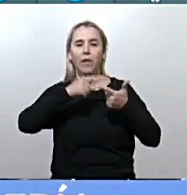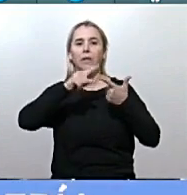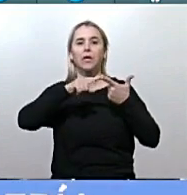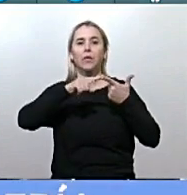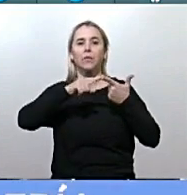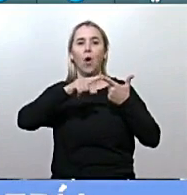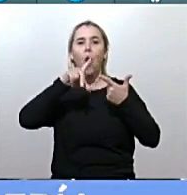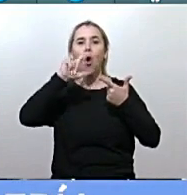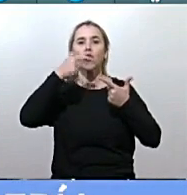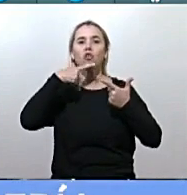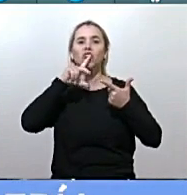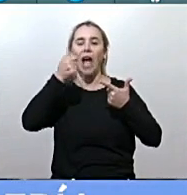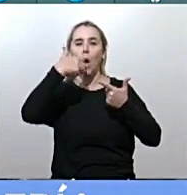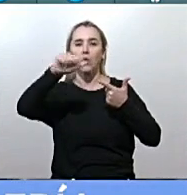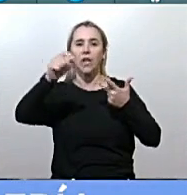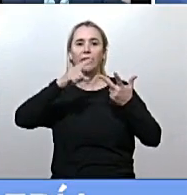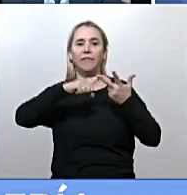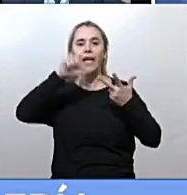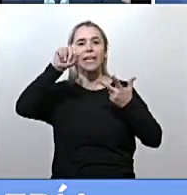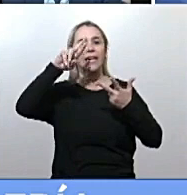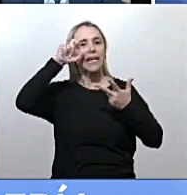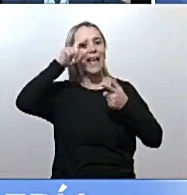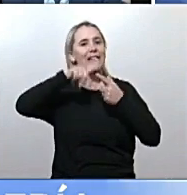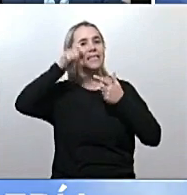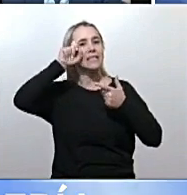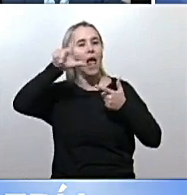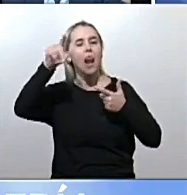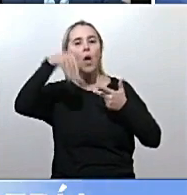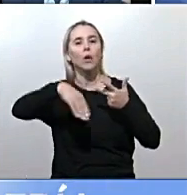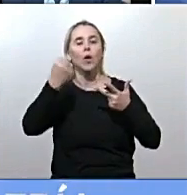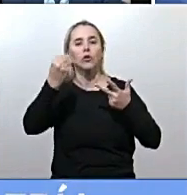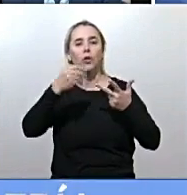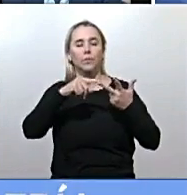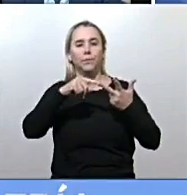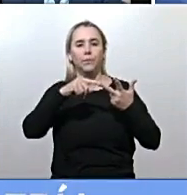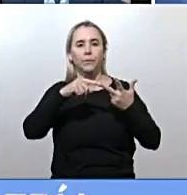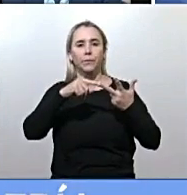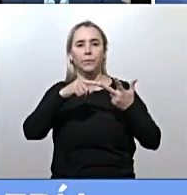Costa, ausente. Senadora Krexel, su voto.